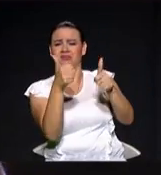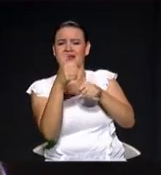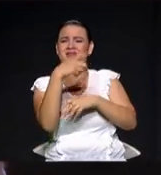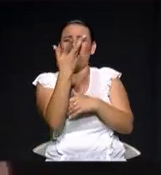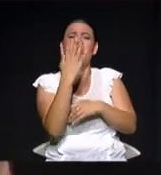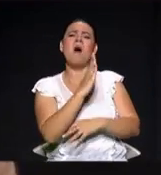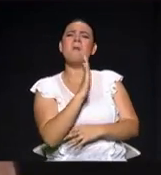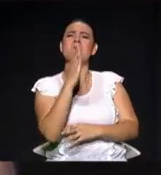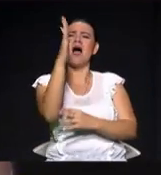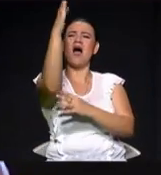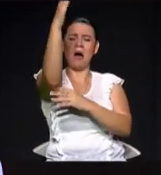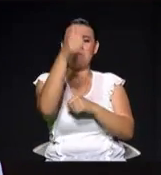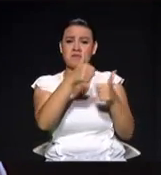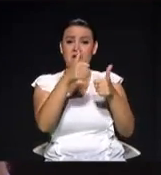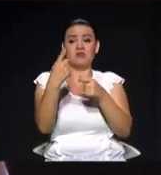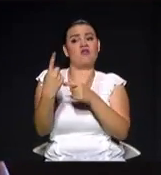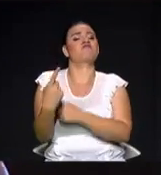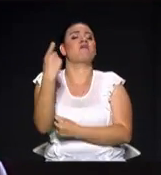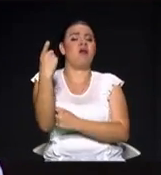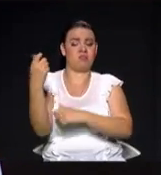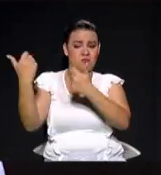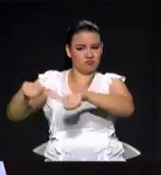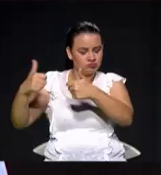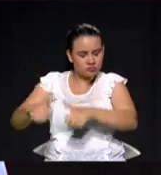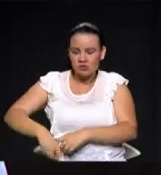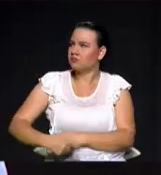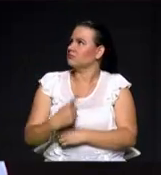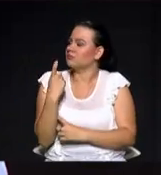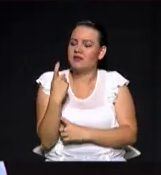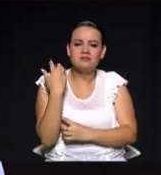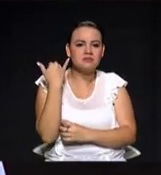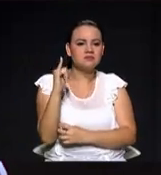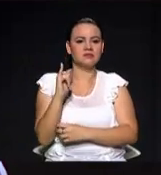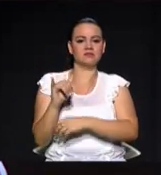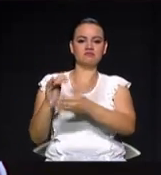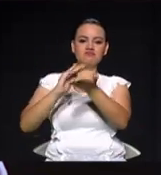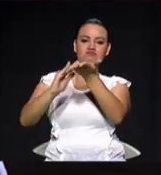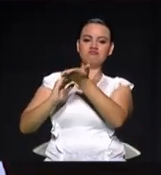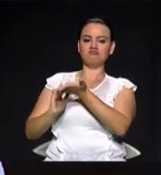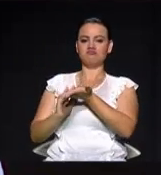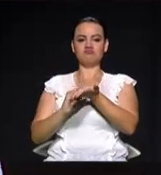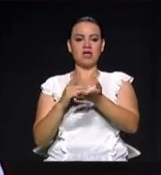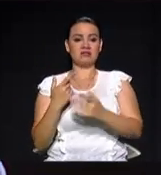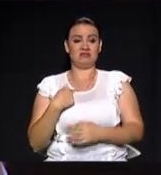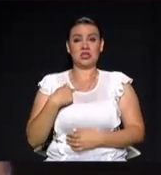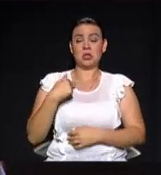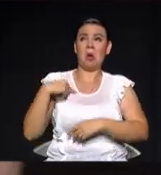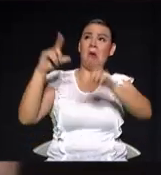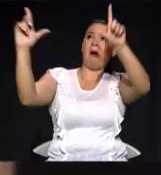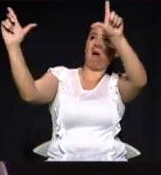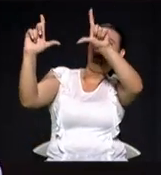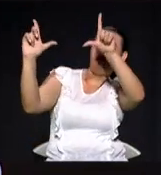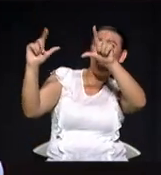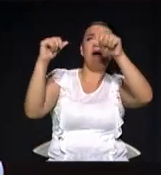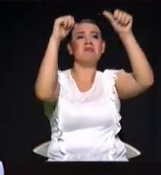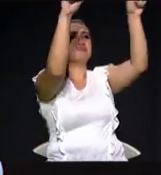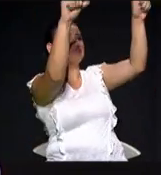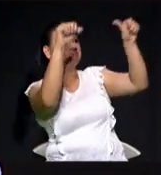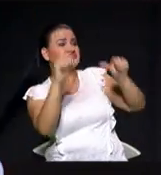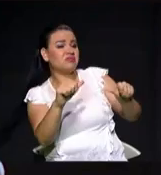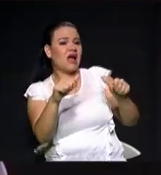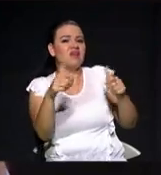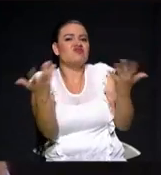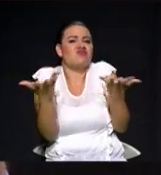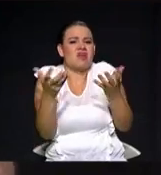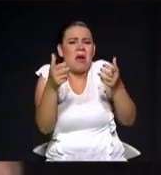la cuenca y hay que organizarlo ya yo por eso no tengo avisos ni letreros ni afiches en los buses de la